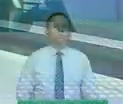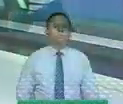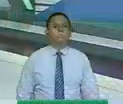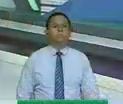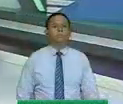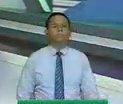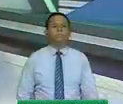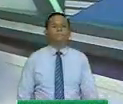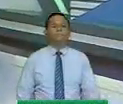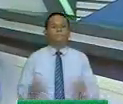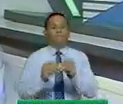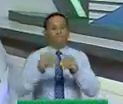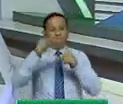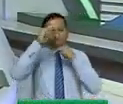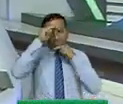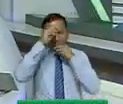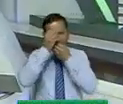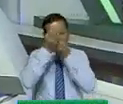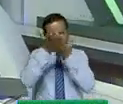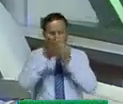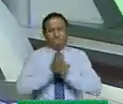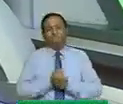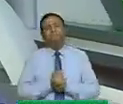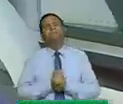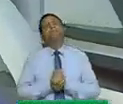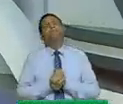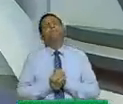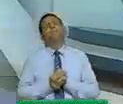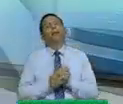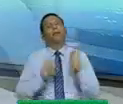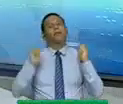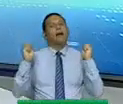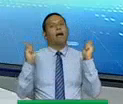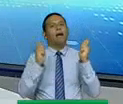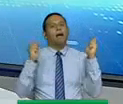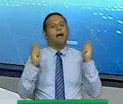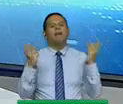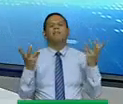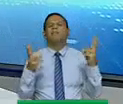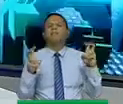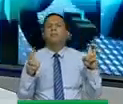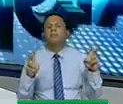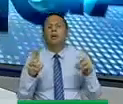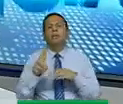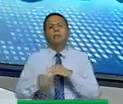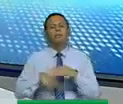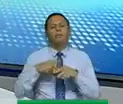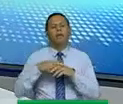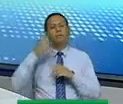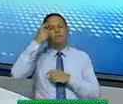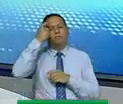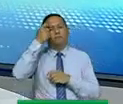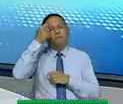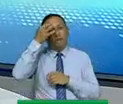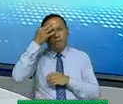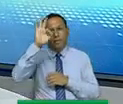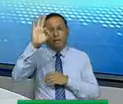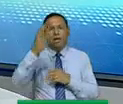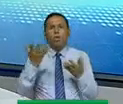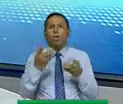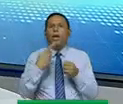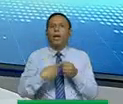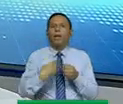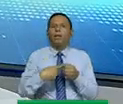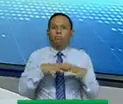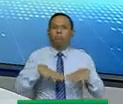Más noticias para todos ustedes. La celebración de la Fiesta Nacional de Francia se llevó a cabo en la ciudad de Quito. En el